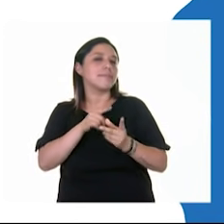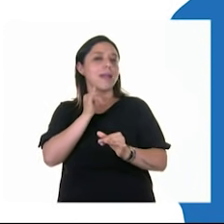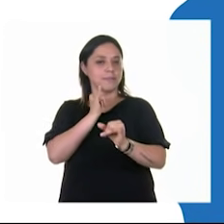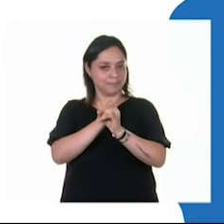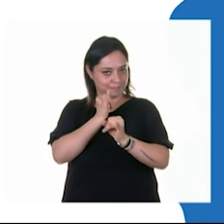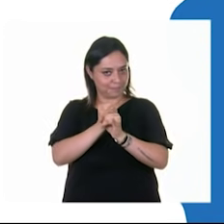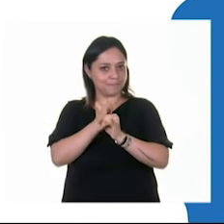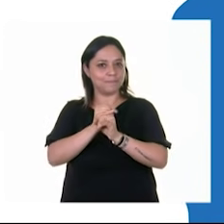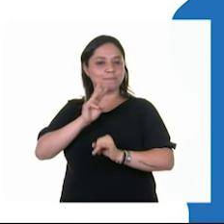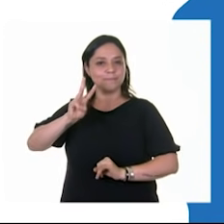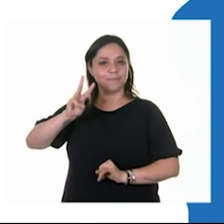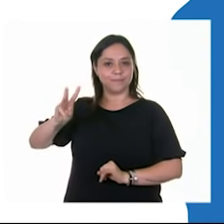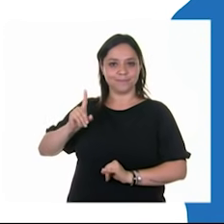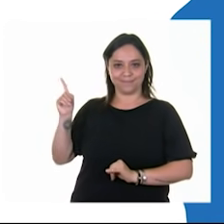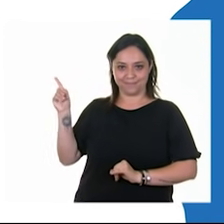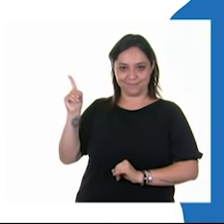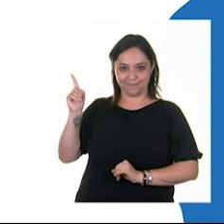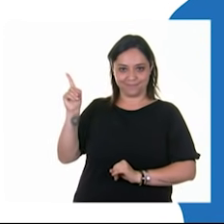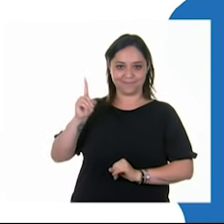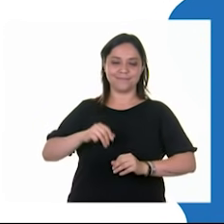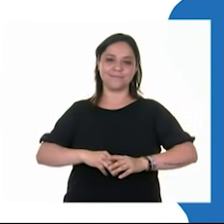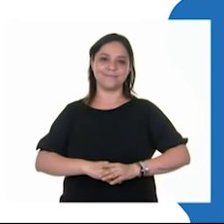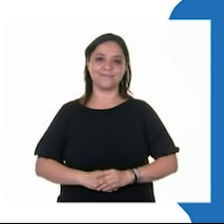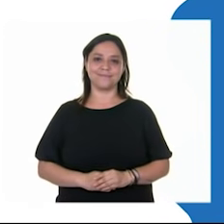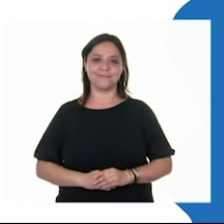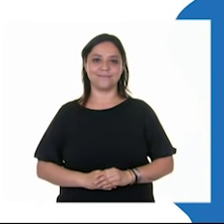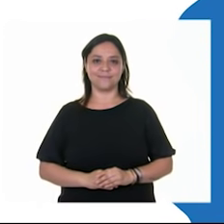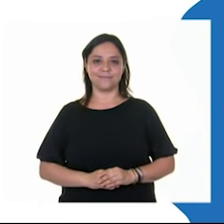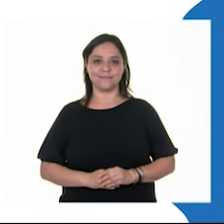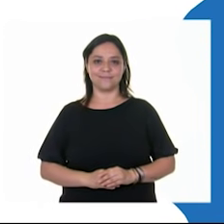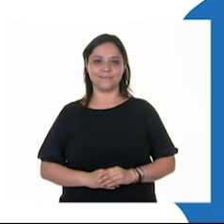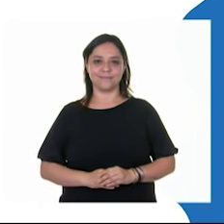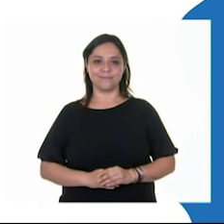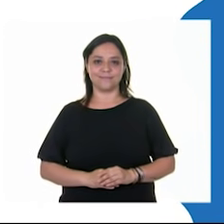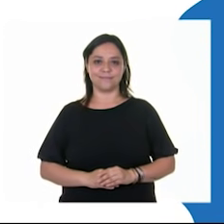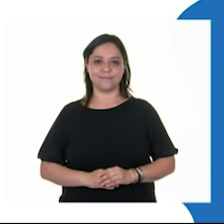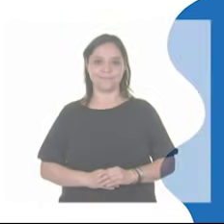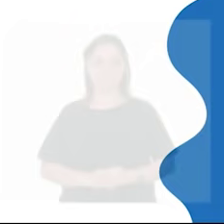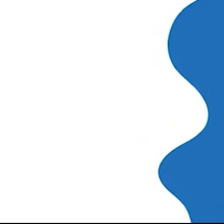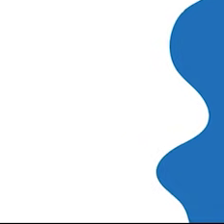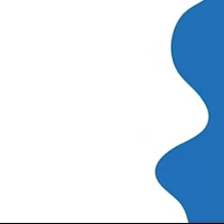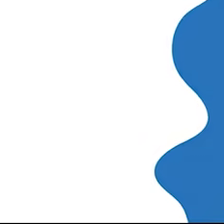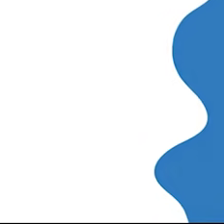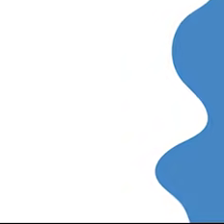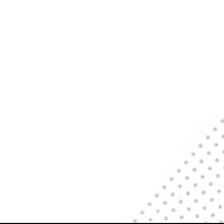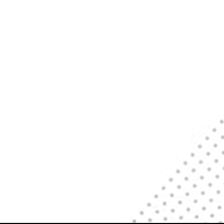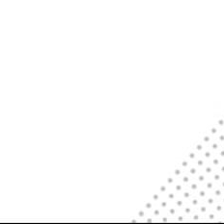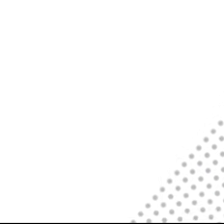liga: aprendeencasa.cep.gov.mx.